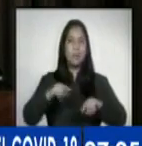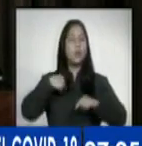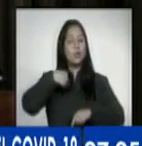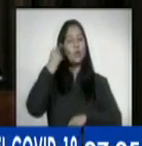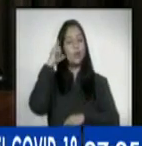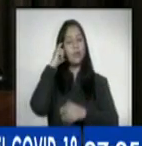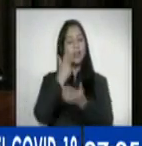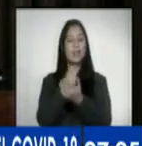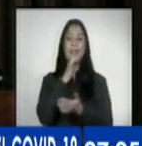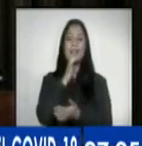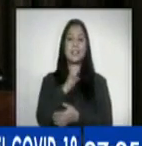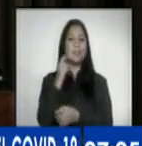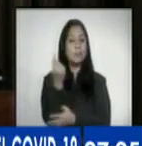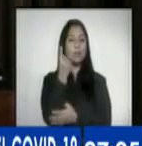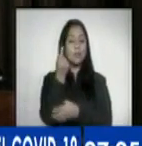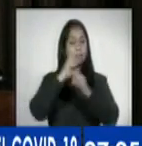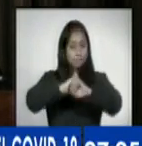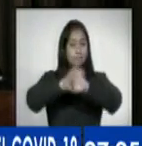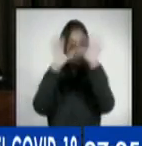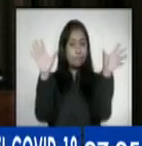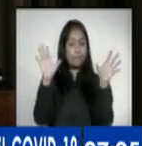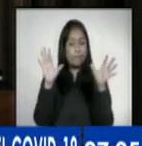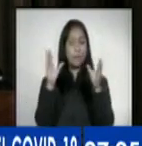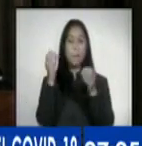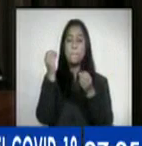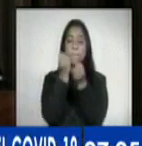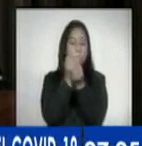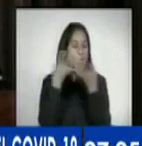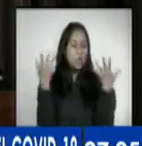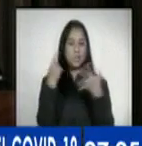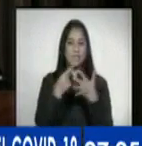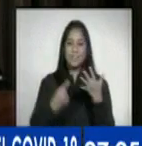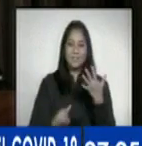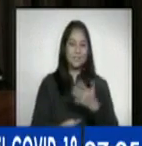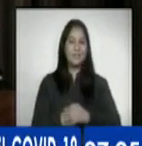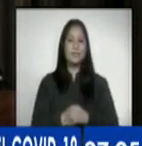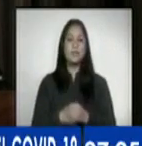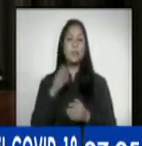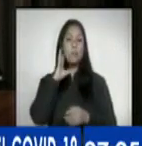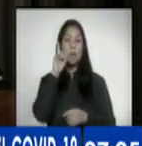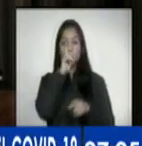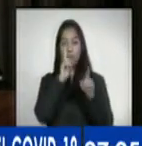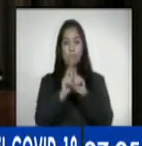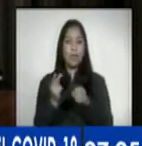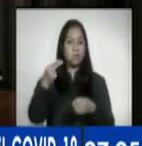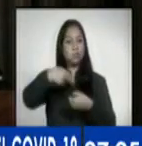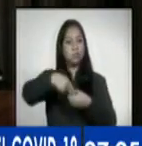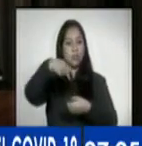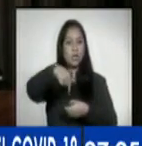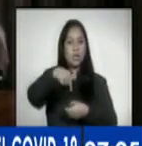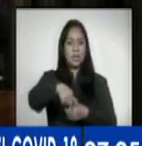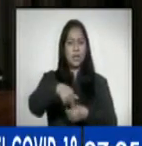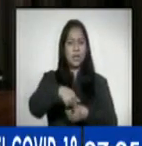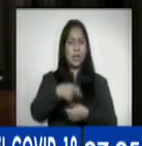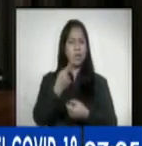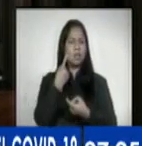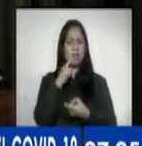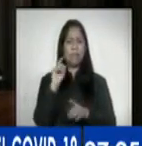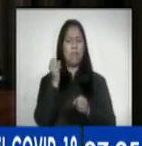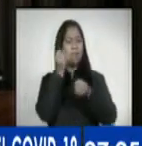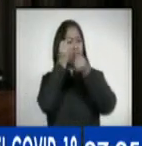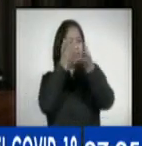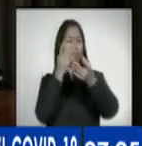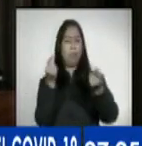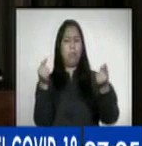aclarar varias cosas porque hubo, incluso dentro del propio gobierno, mensajes equivocados